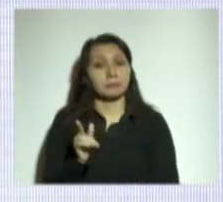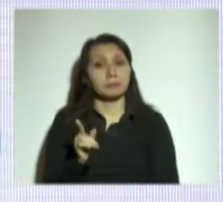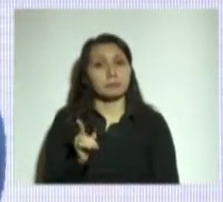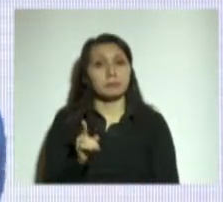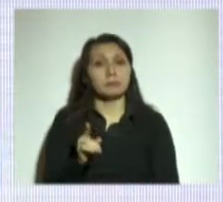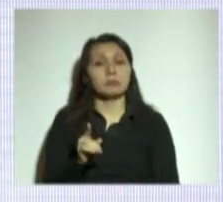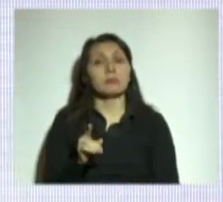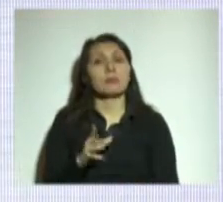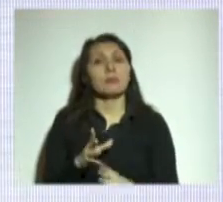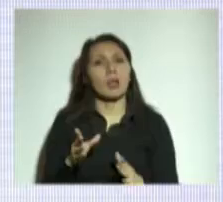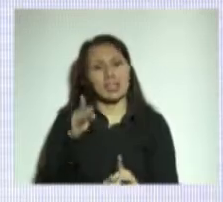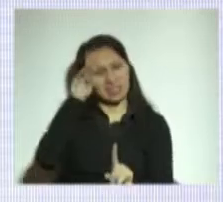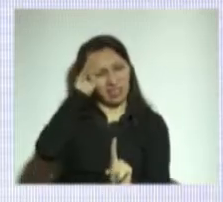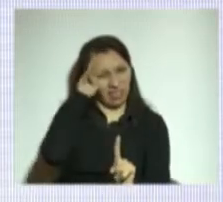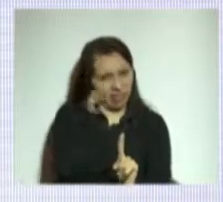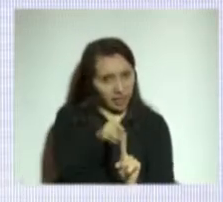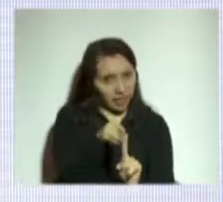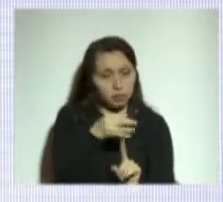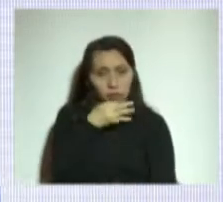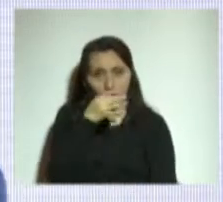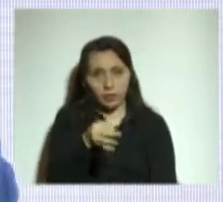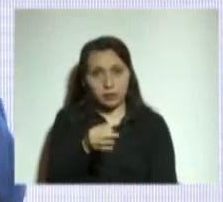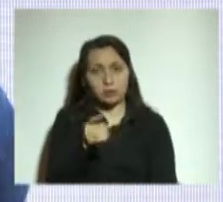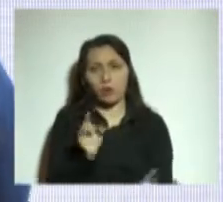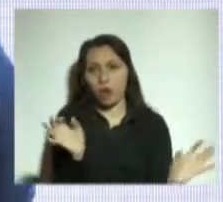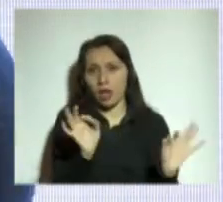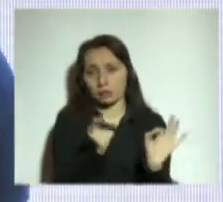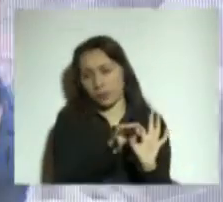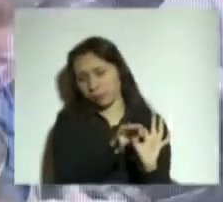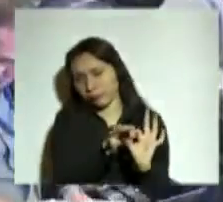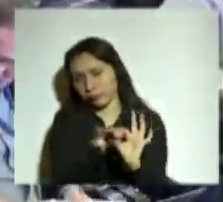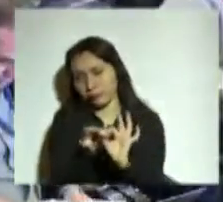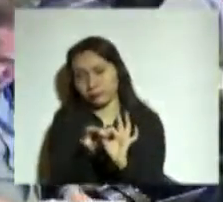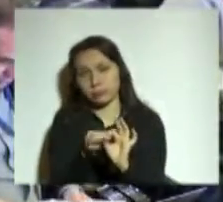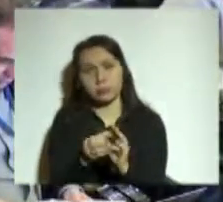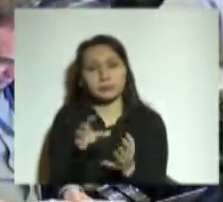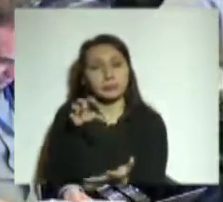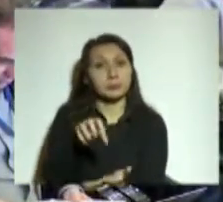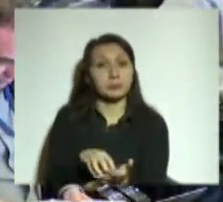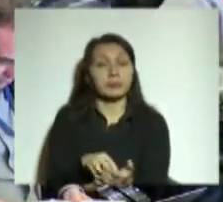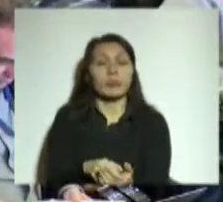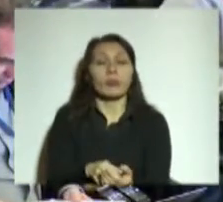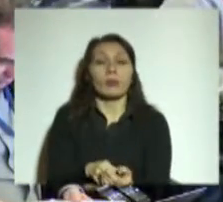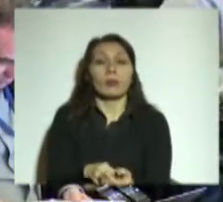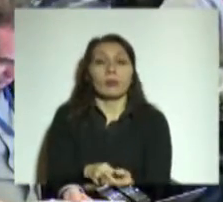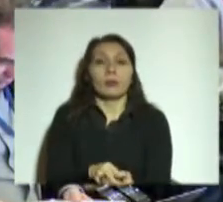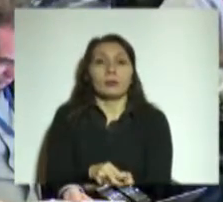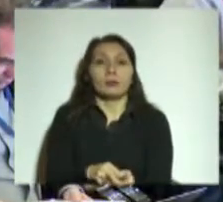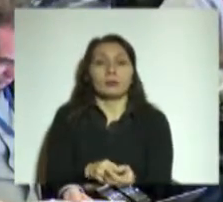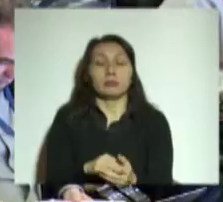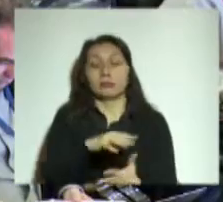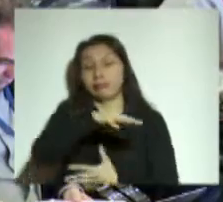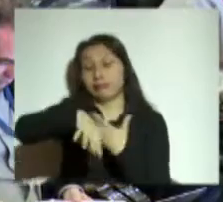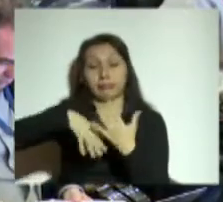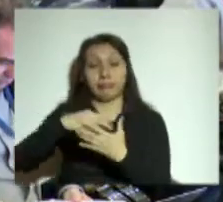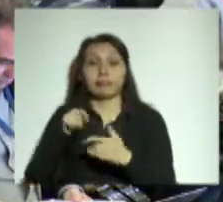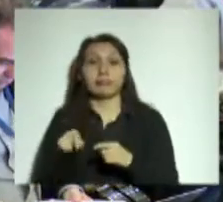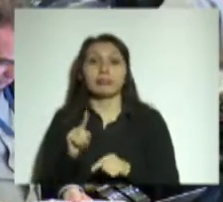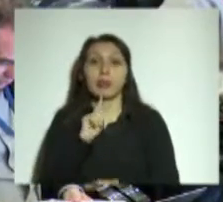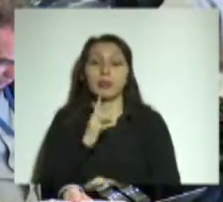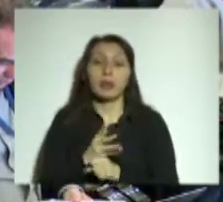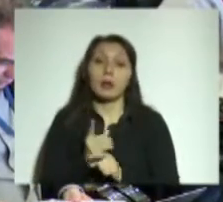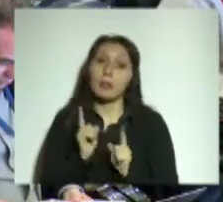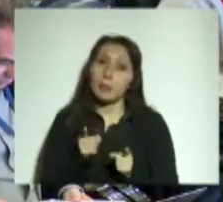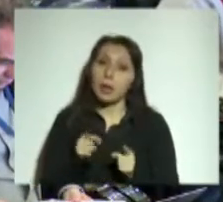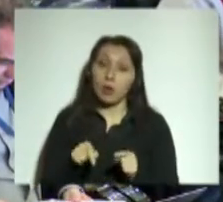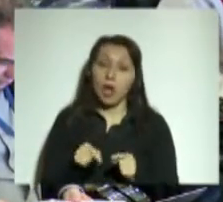blunt, mucho más directo, y os voy a hacer una descripción objeto de controversia,